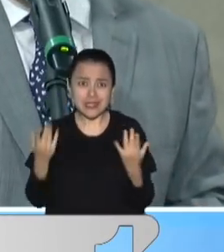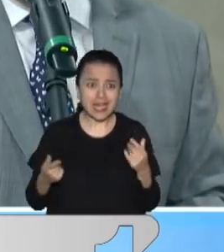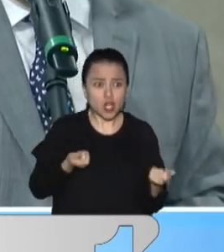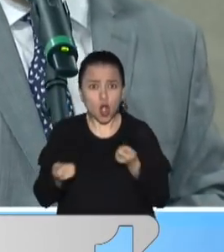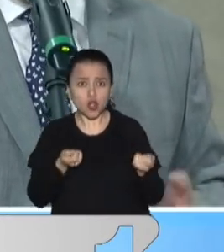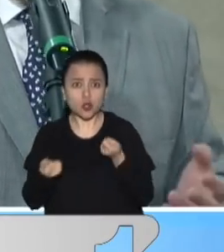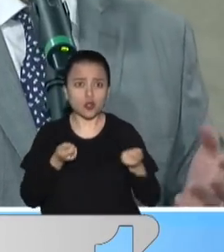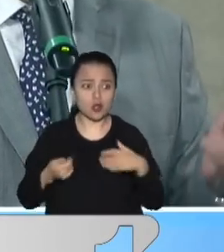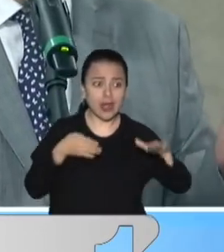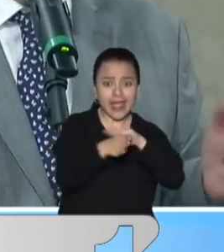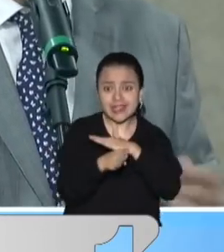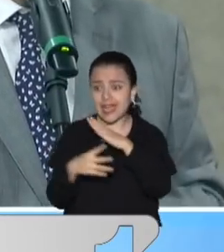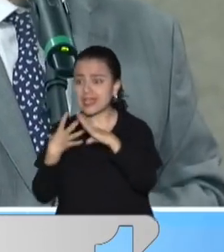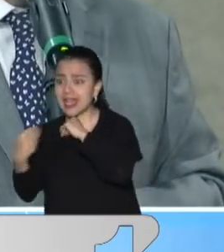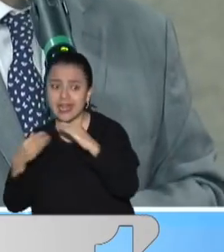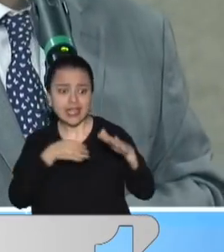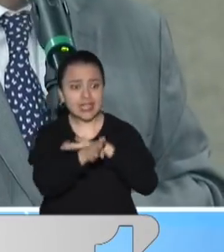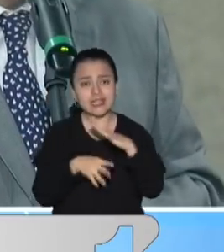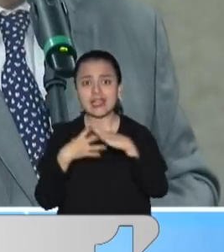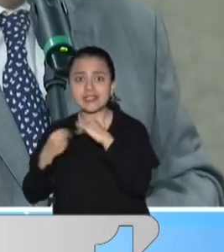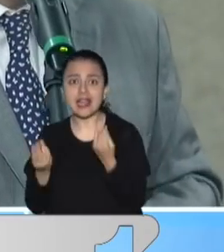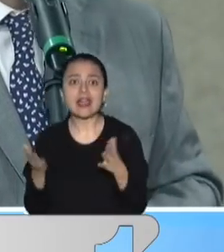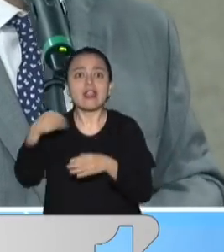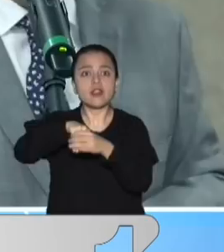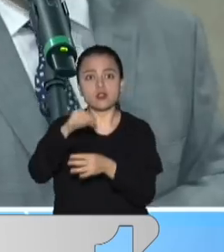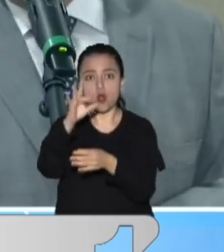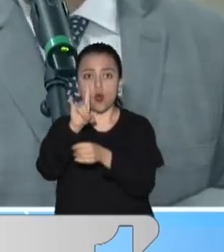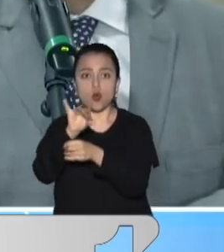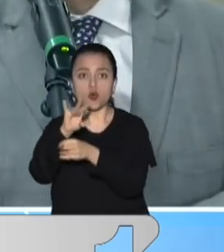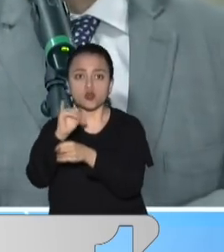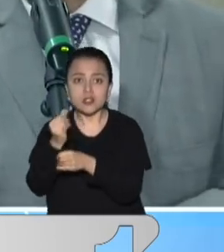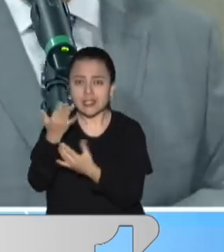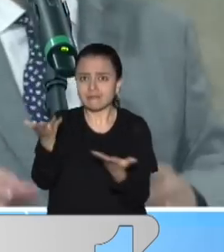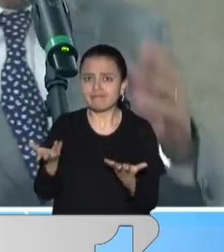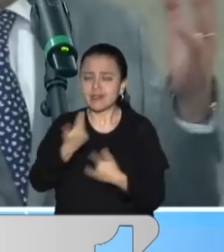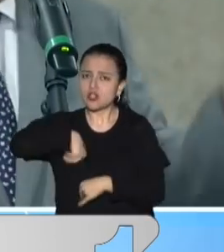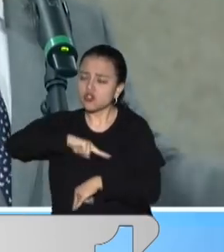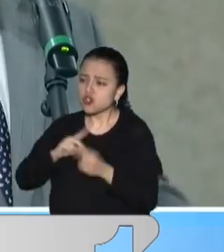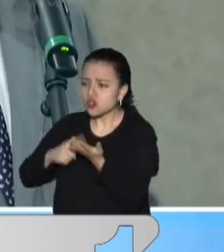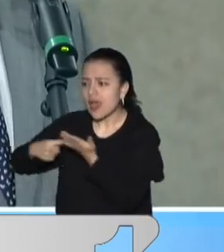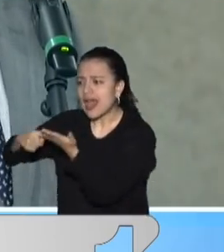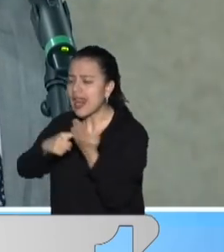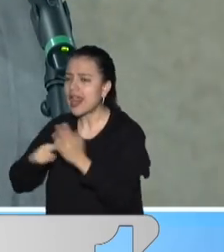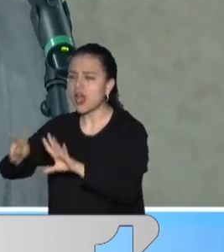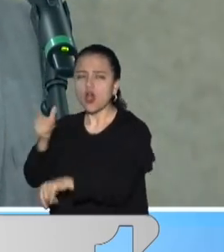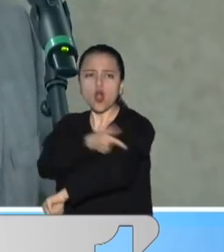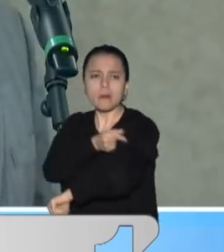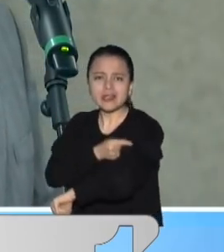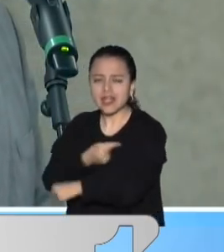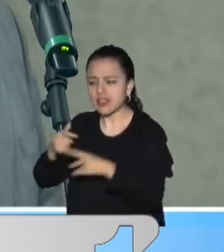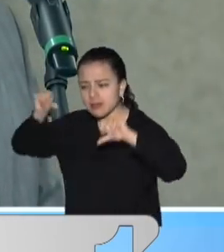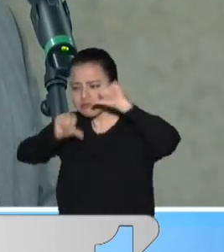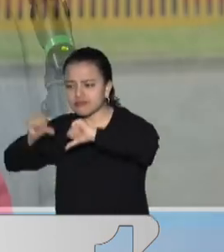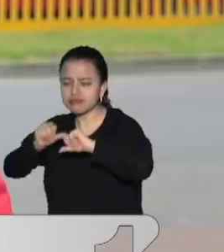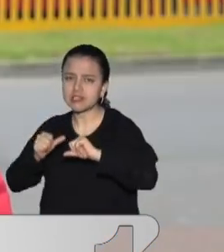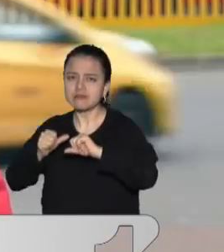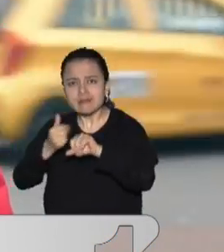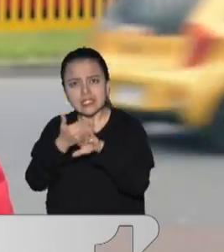adelantarme, haremos los análisis del caso con el Comité Epidemiológico Nacional y entonces de las conclusiones del mismo hablaremos en horas de la tarde.